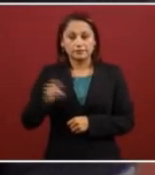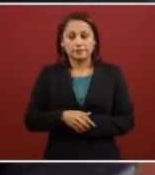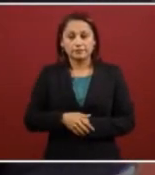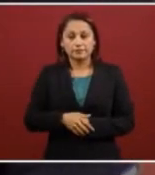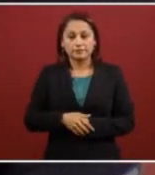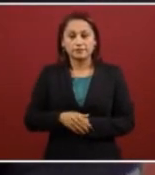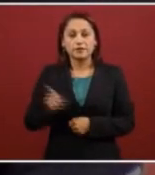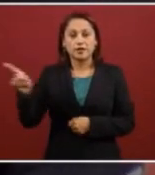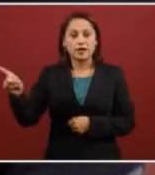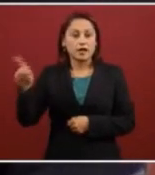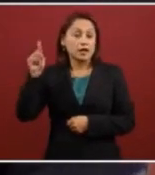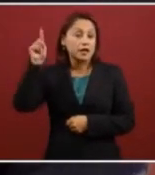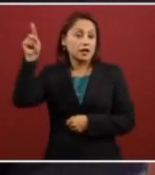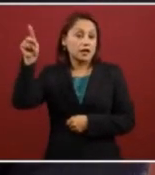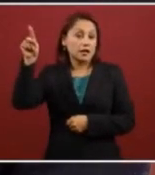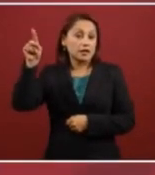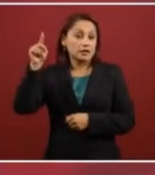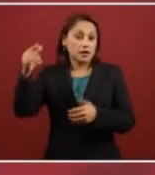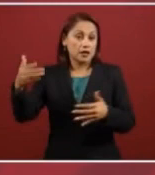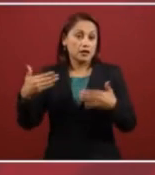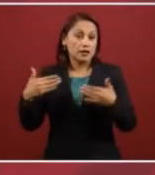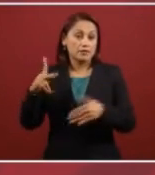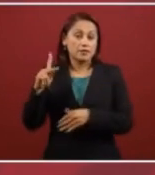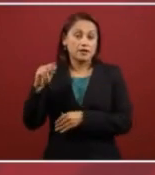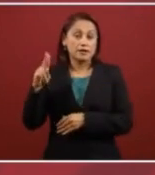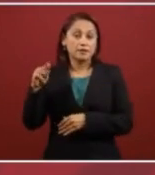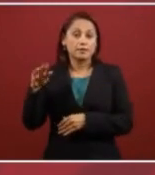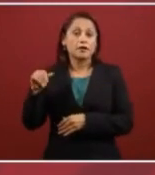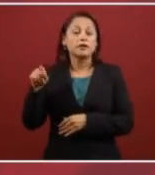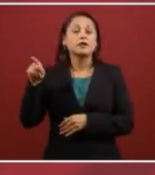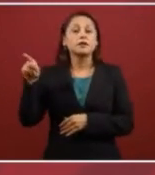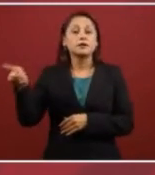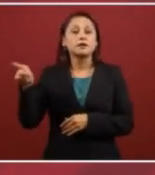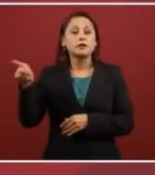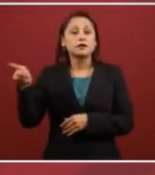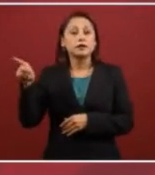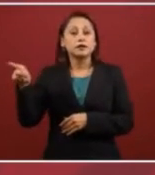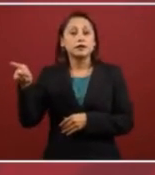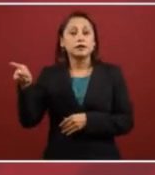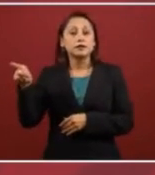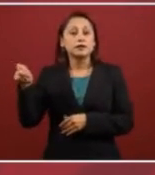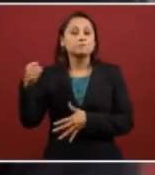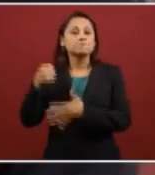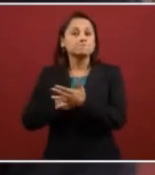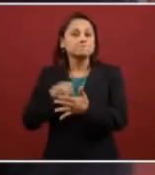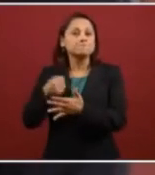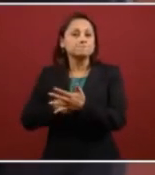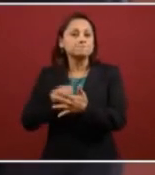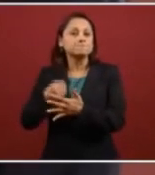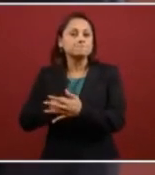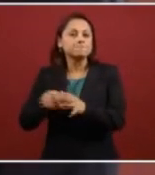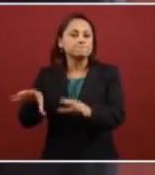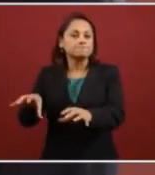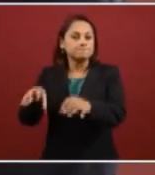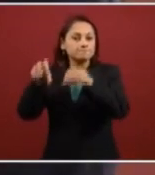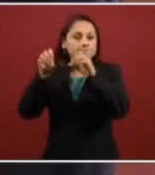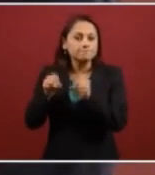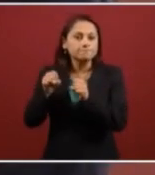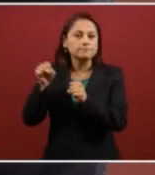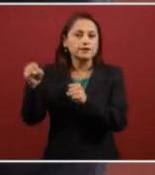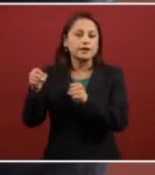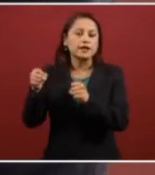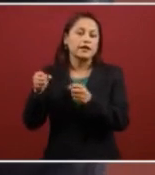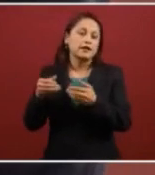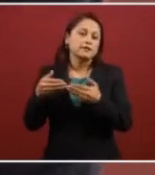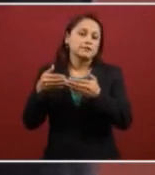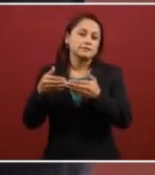Que los panameños the one that, el dominio del canal de Panamá. Dominion of Panama Canal.